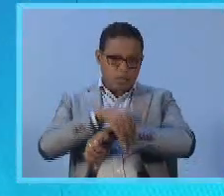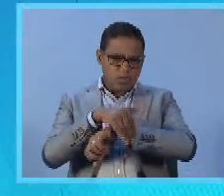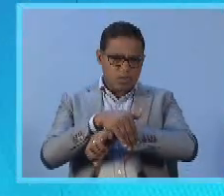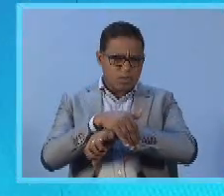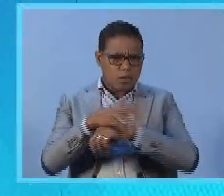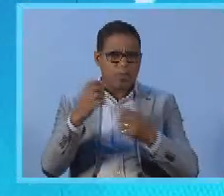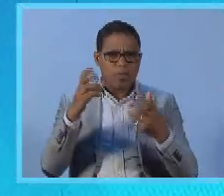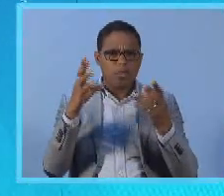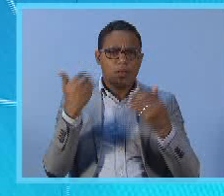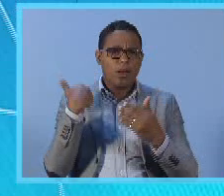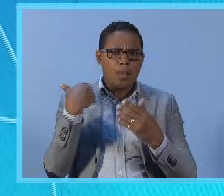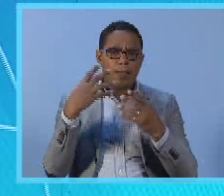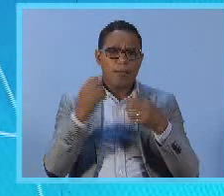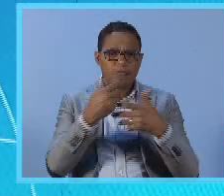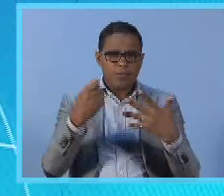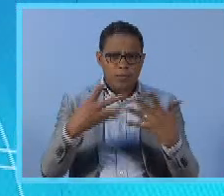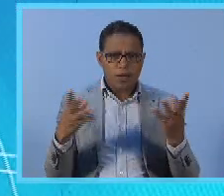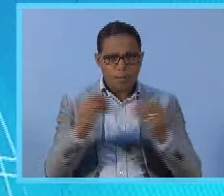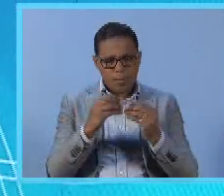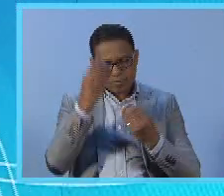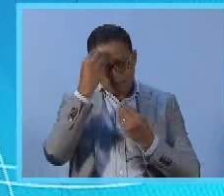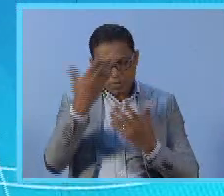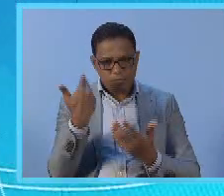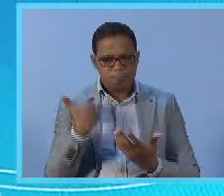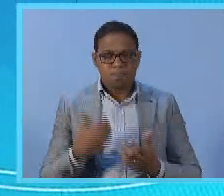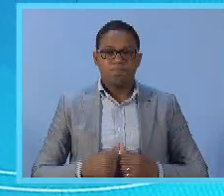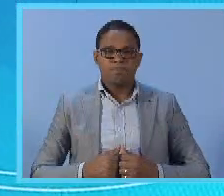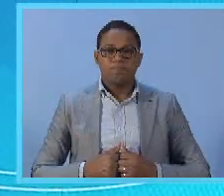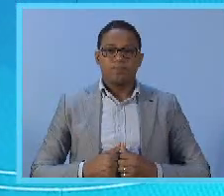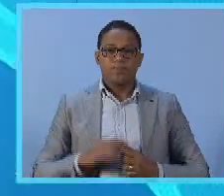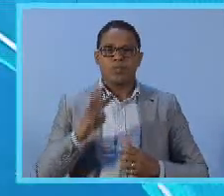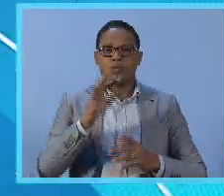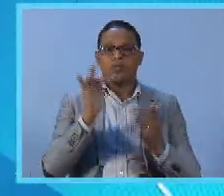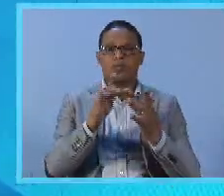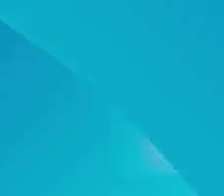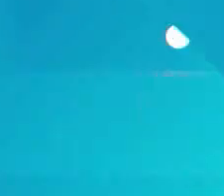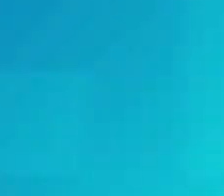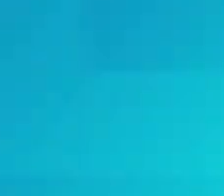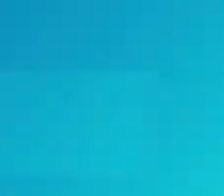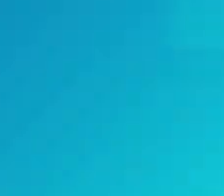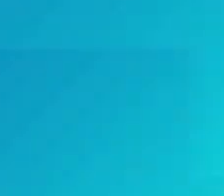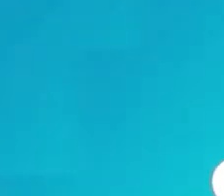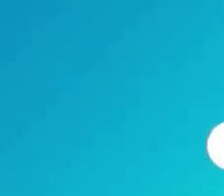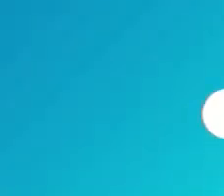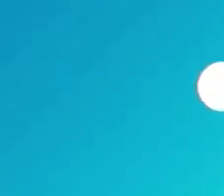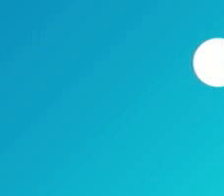todo para ustedes en Central de Noticias. Gracias por acompañarnos. El 4 conecta.